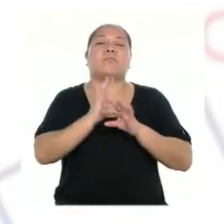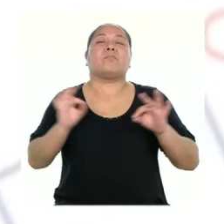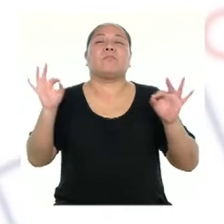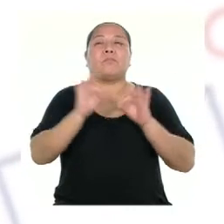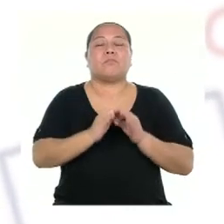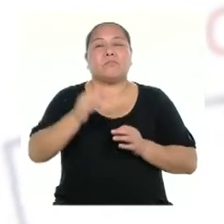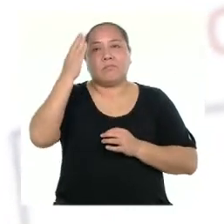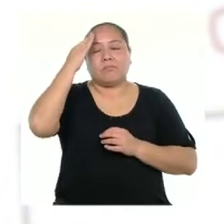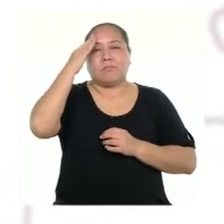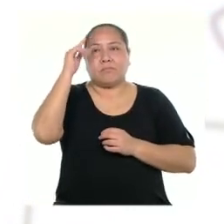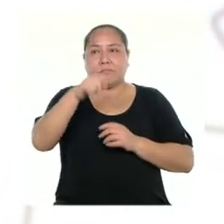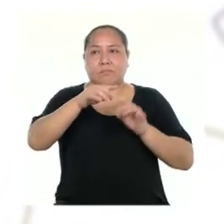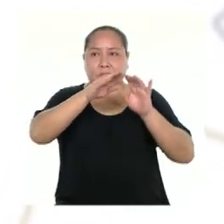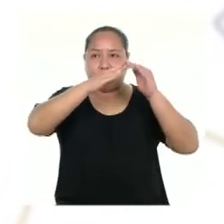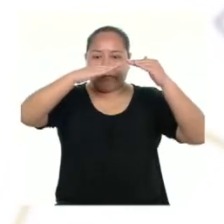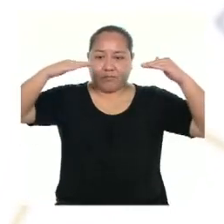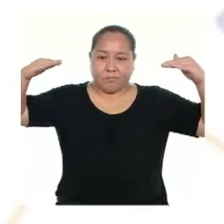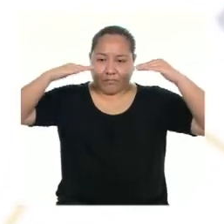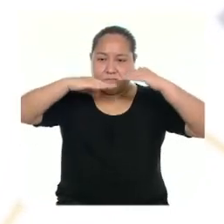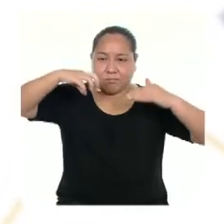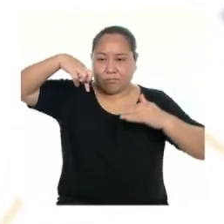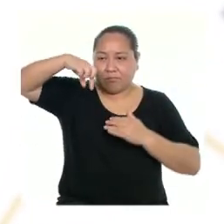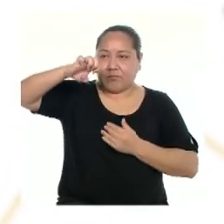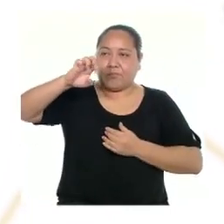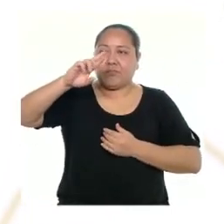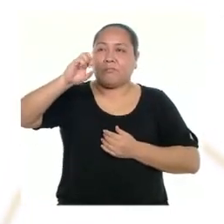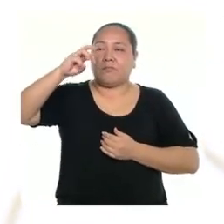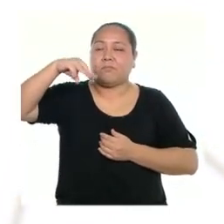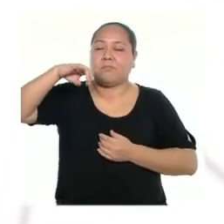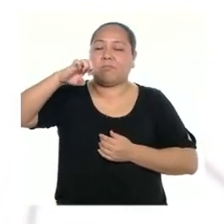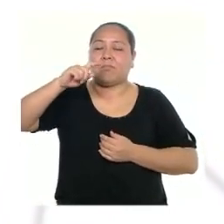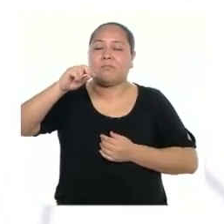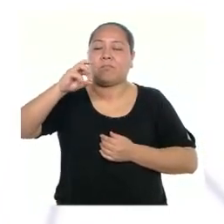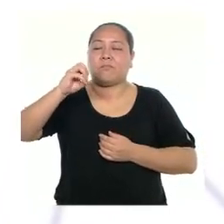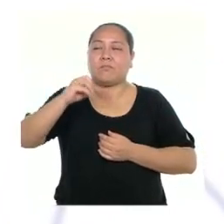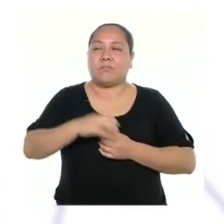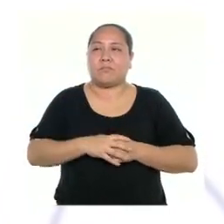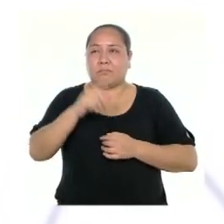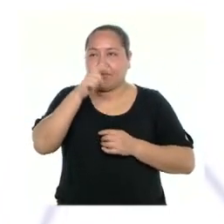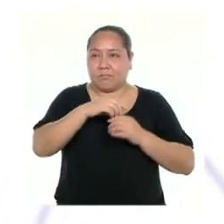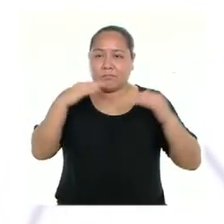tener en cuenta que la línea del perímetro del mapa debe